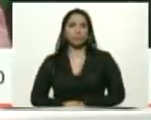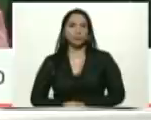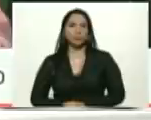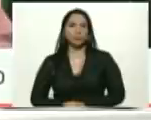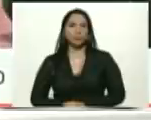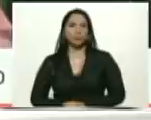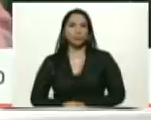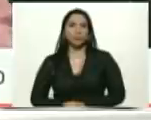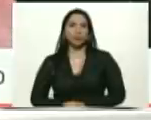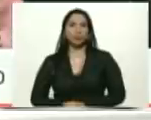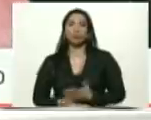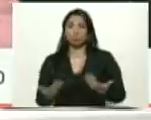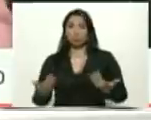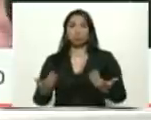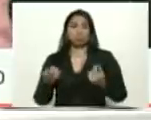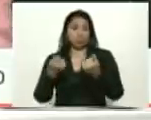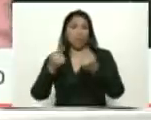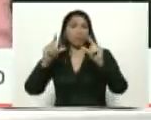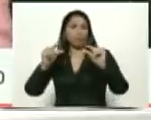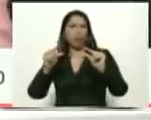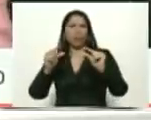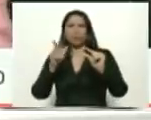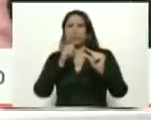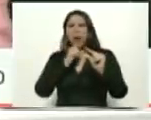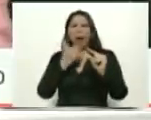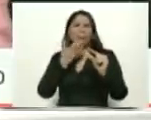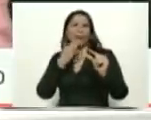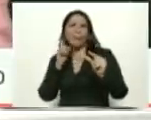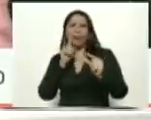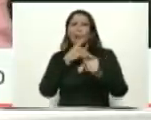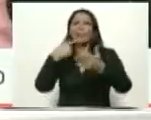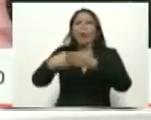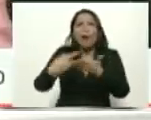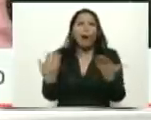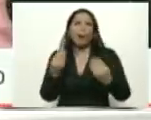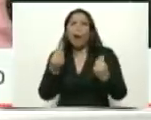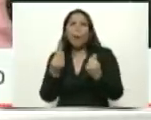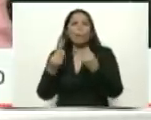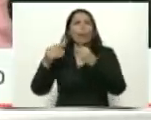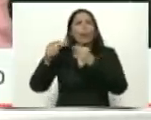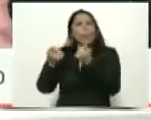como el que llegan, no voy a ponerle el nombre, si se puede llamar precio